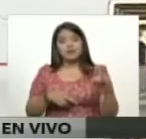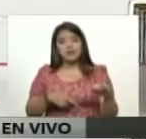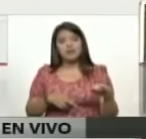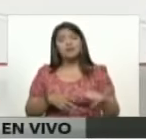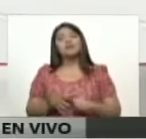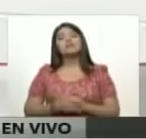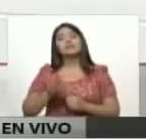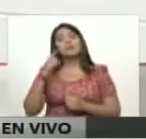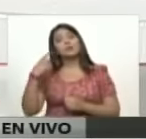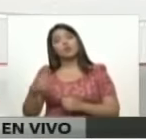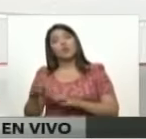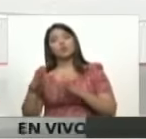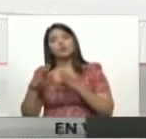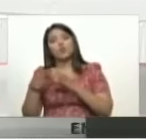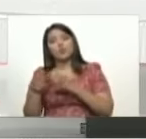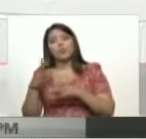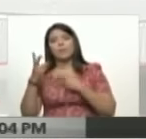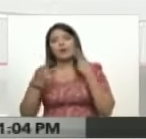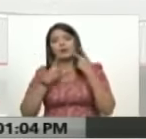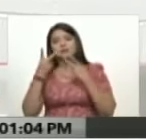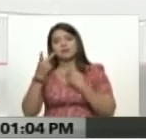Partido Comunista de Venezuela.